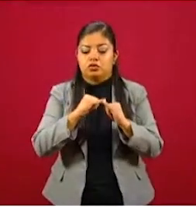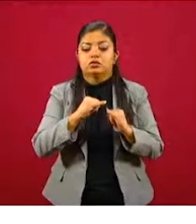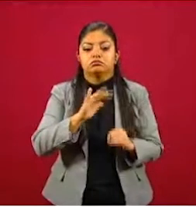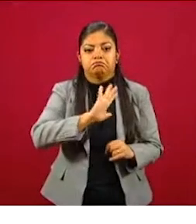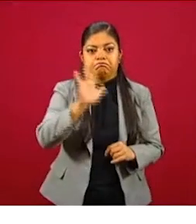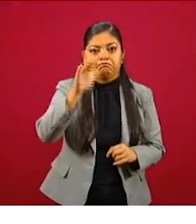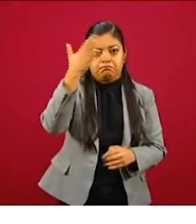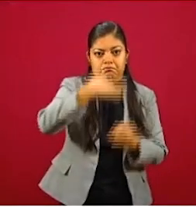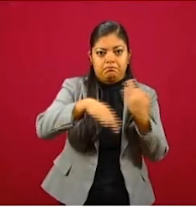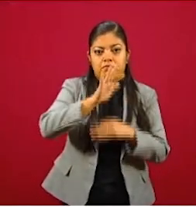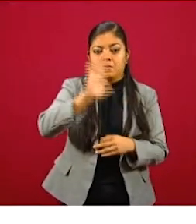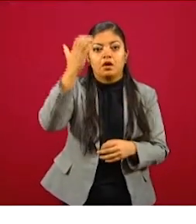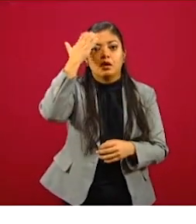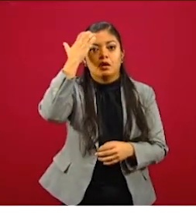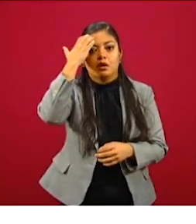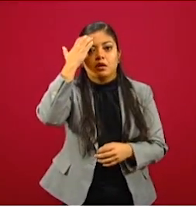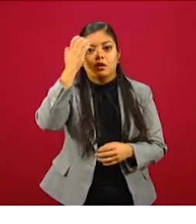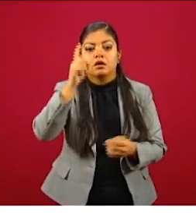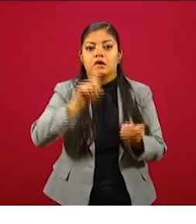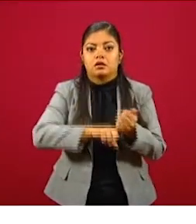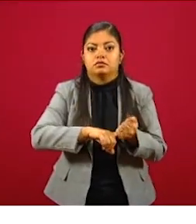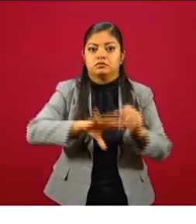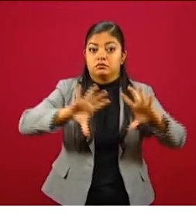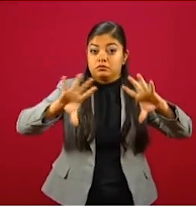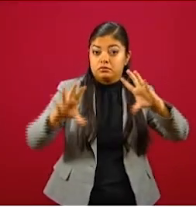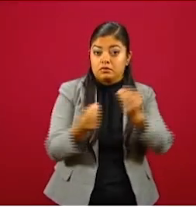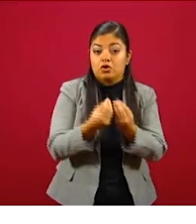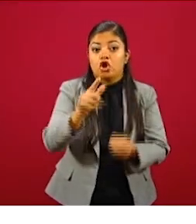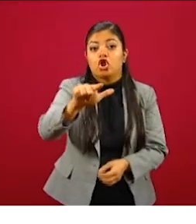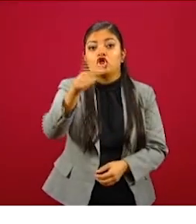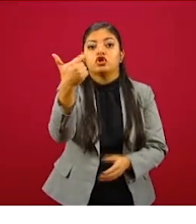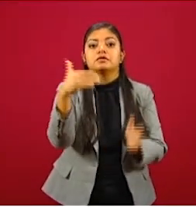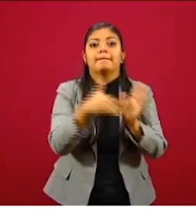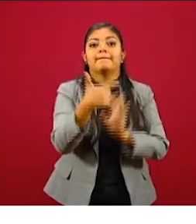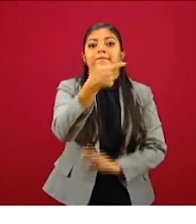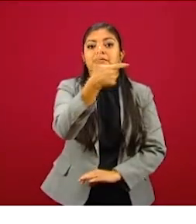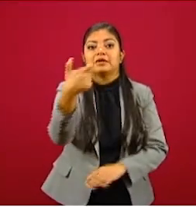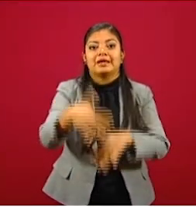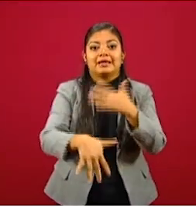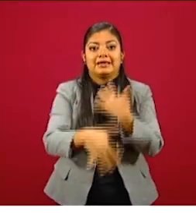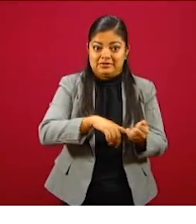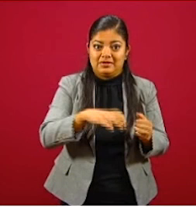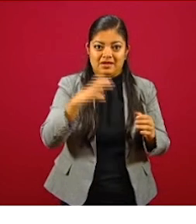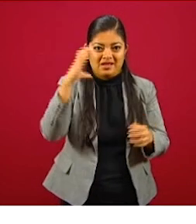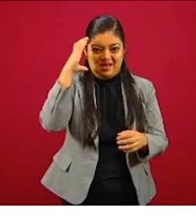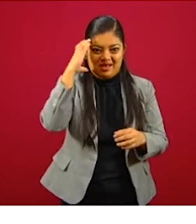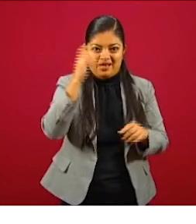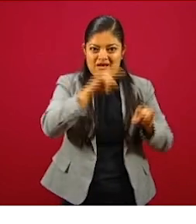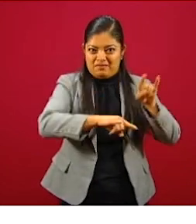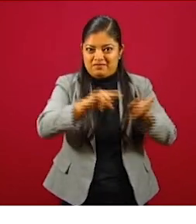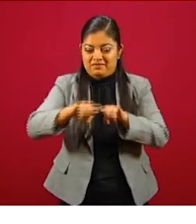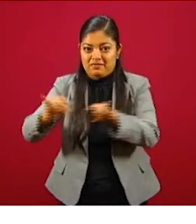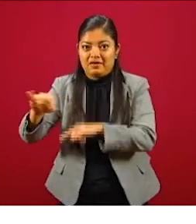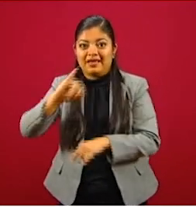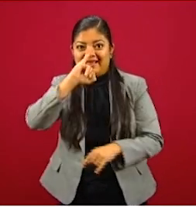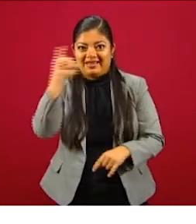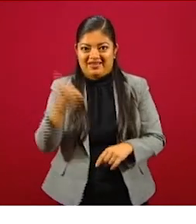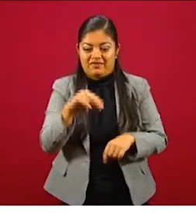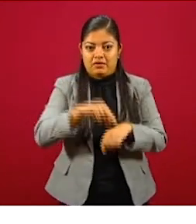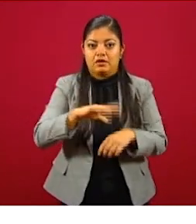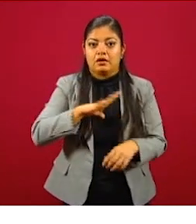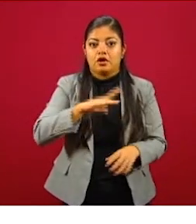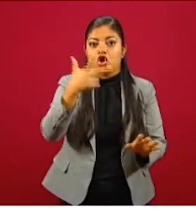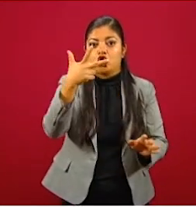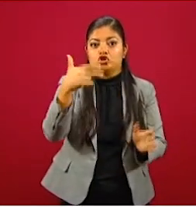ya conocen, con un total grande de 12,715 como meta. Camas con jefe médico